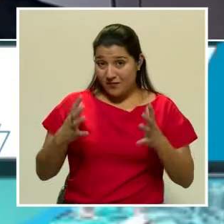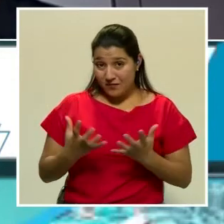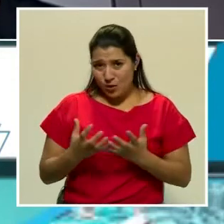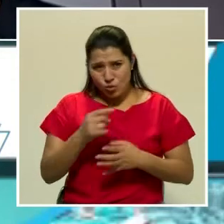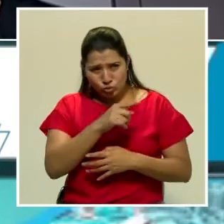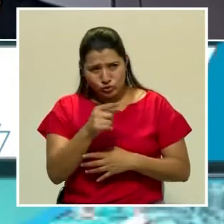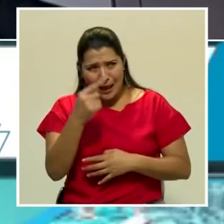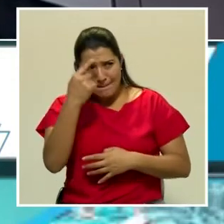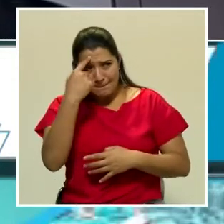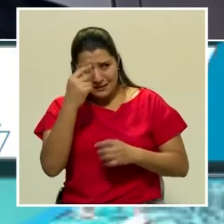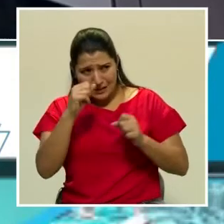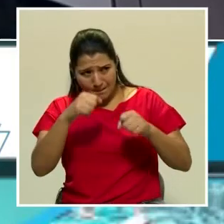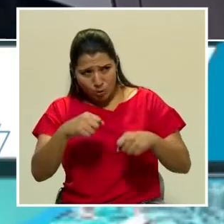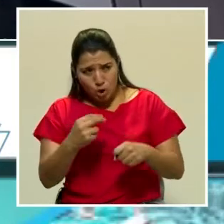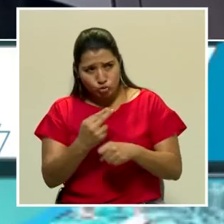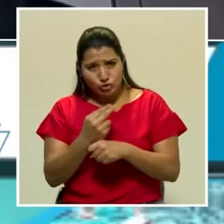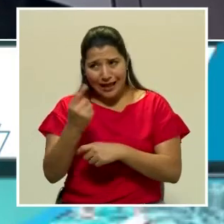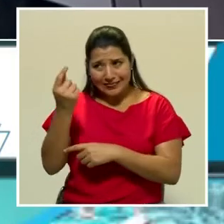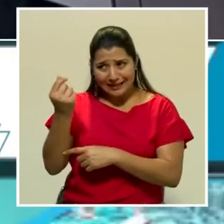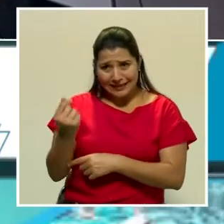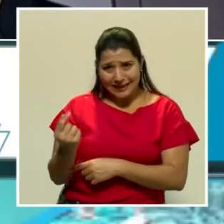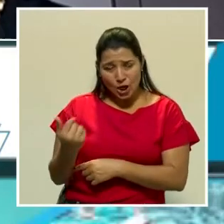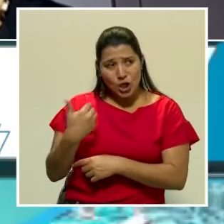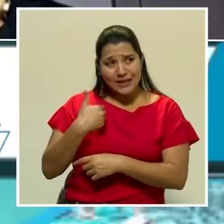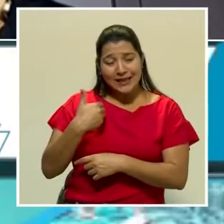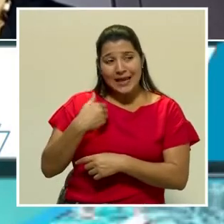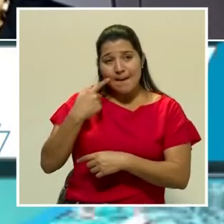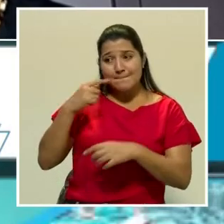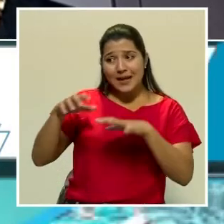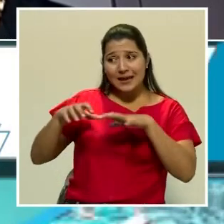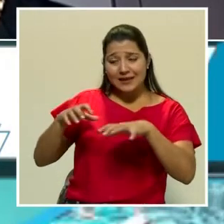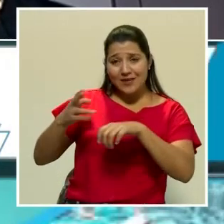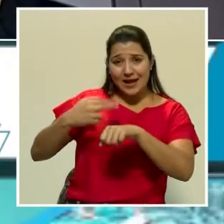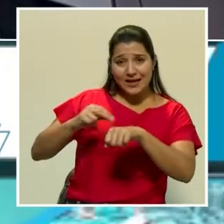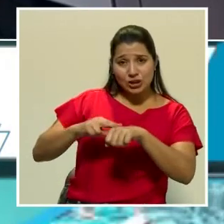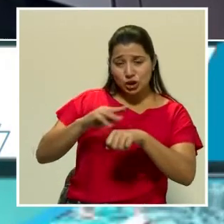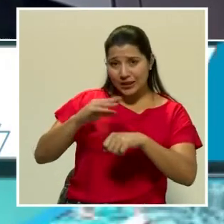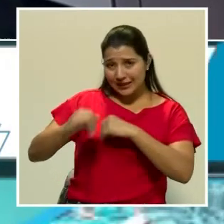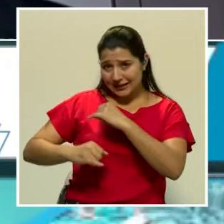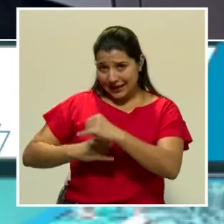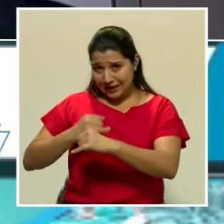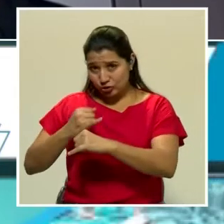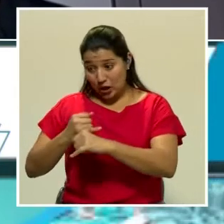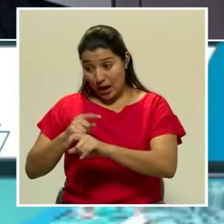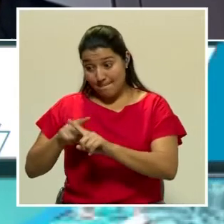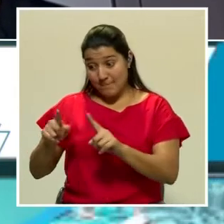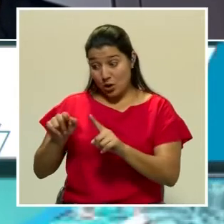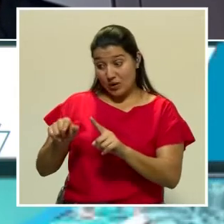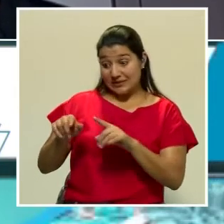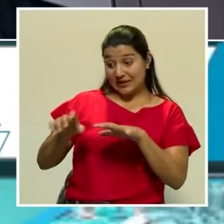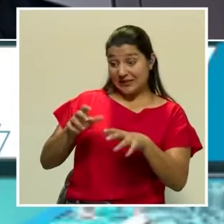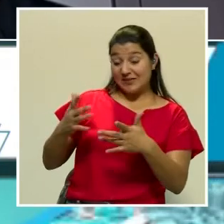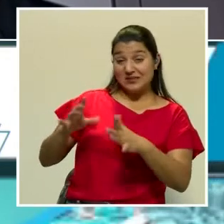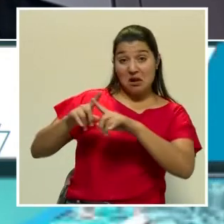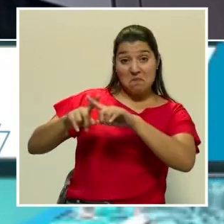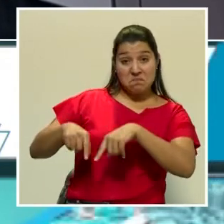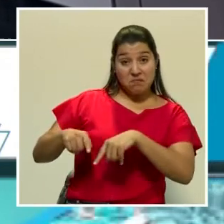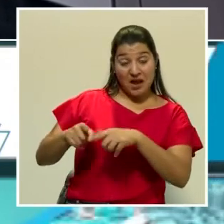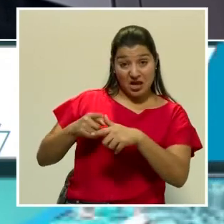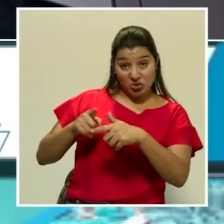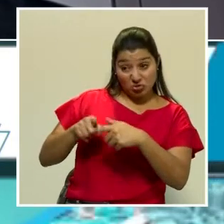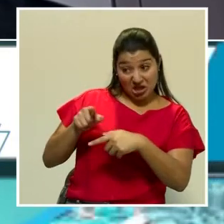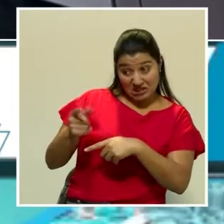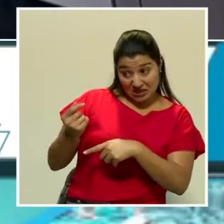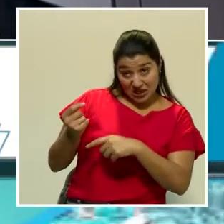presupuestos de actividades y festivales nacionales e internacionales que ya el Ministerio tenía y aplicarlo